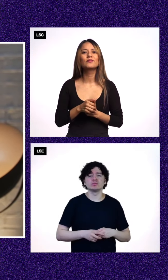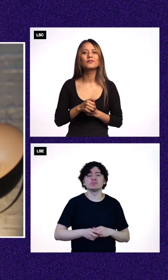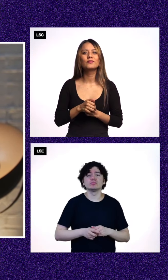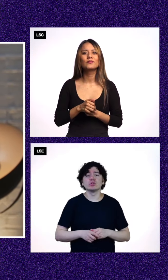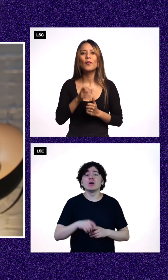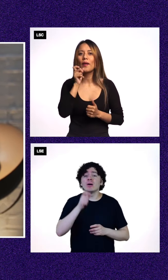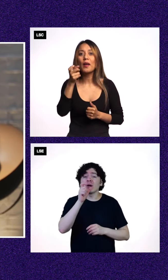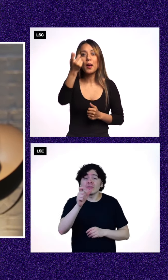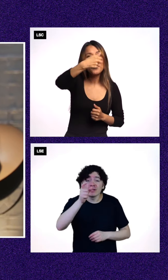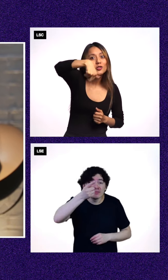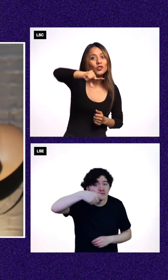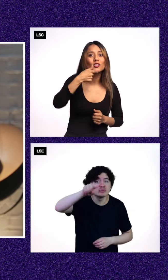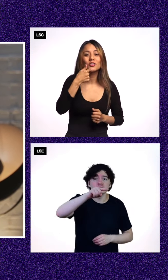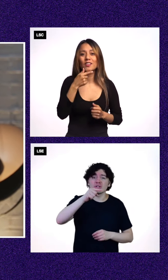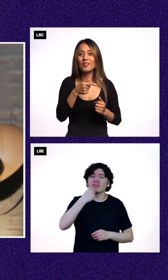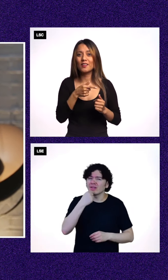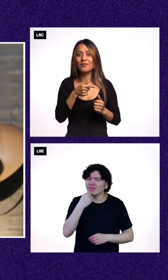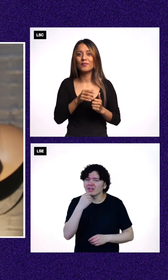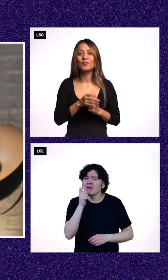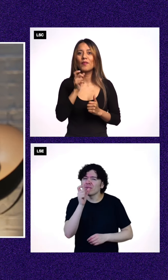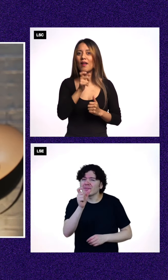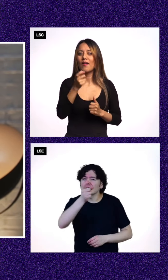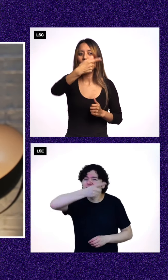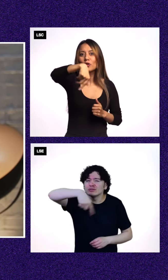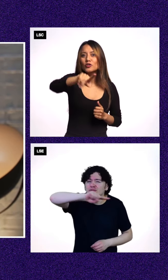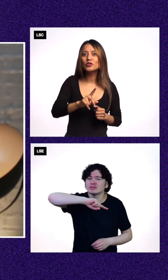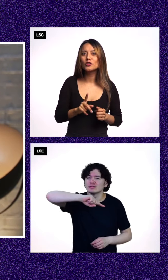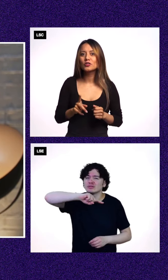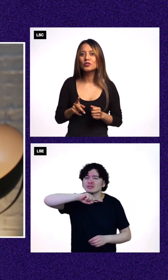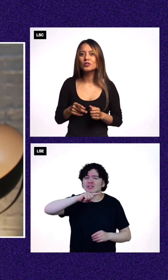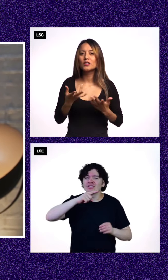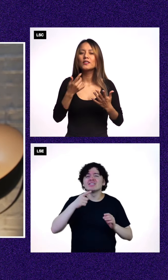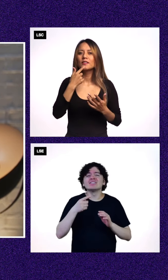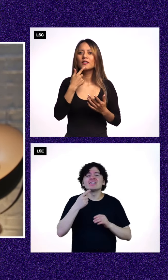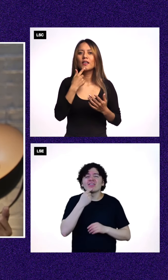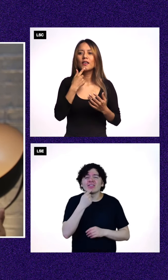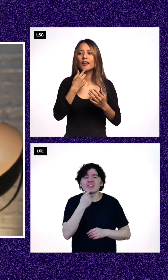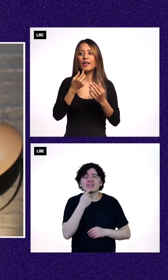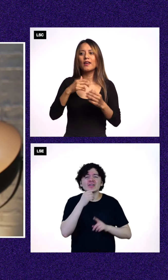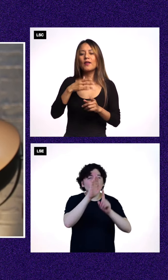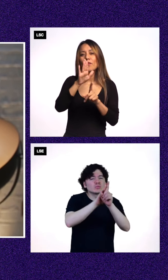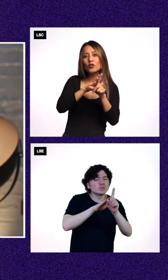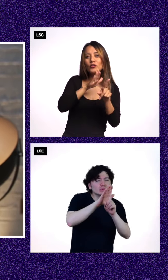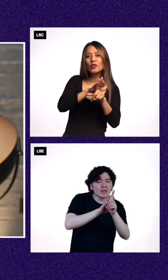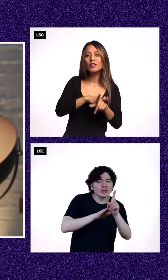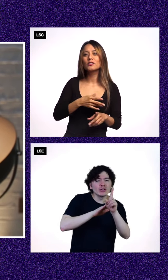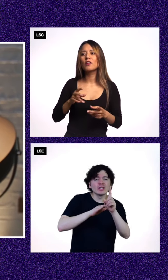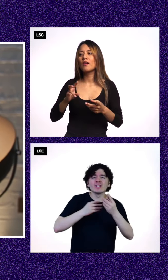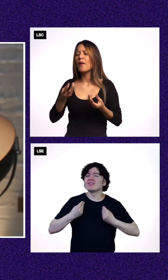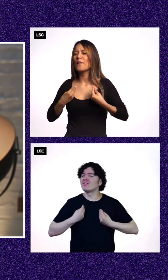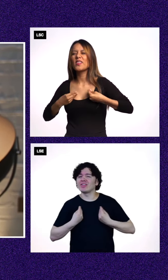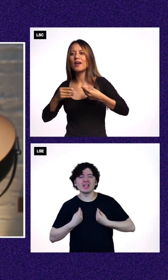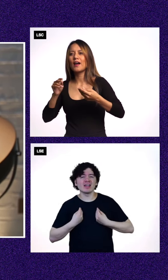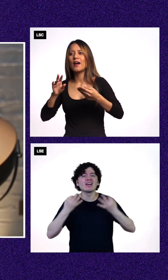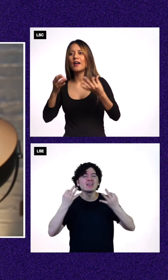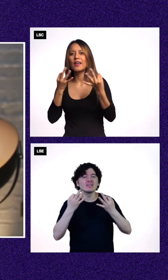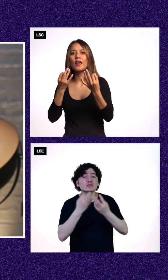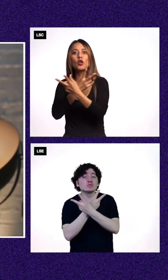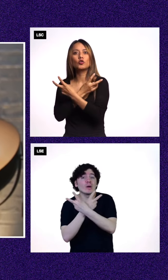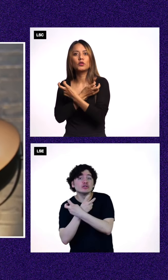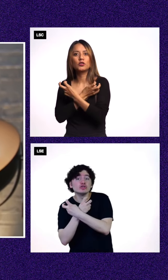Confortados por todos vosotros. ¡Ey! La Biblia dice que un espíritu quebrantado seca los huesos. En otras palabras, te marchita. Literalmente, te